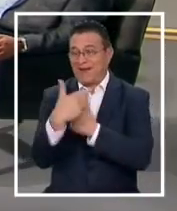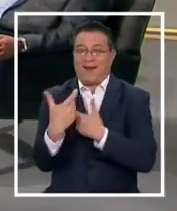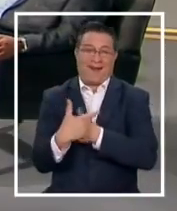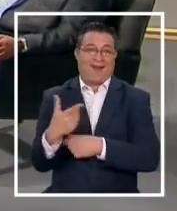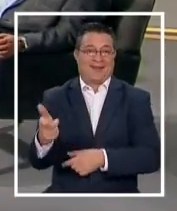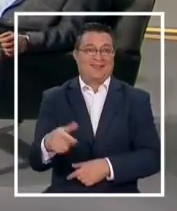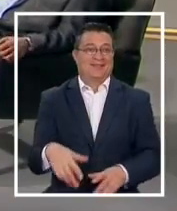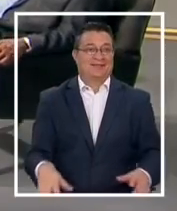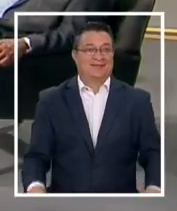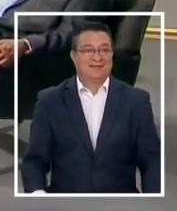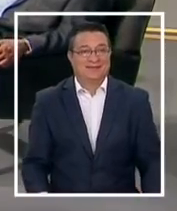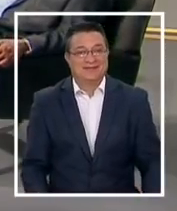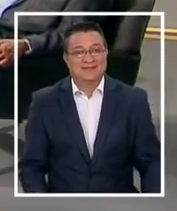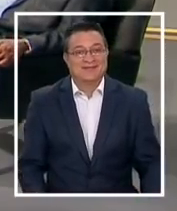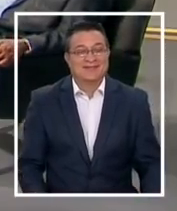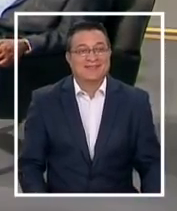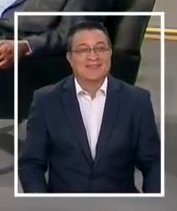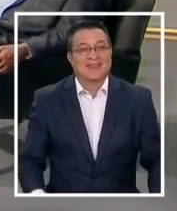Geraldo. Preocúpate.